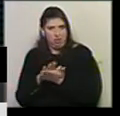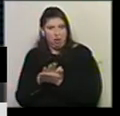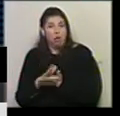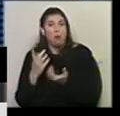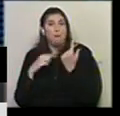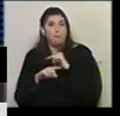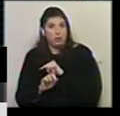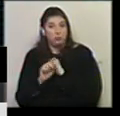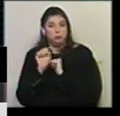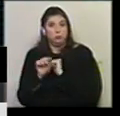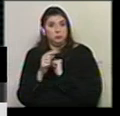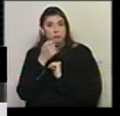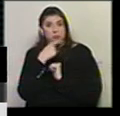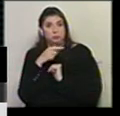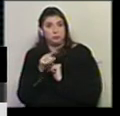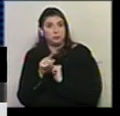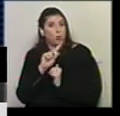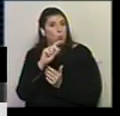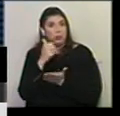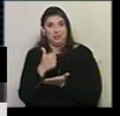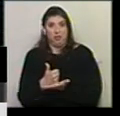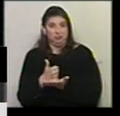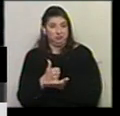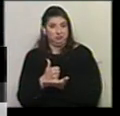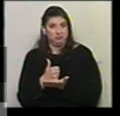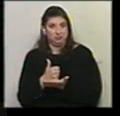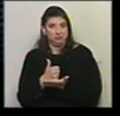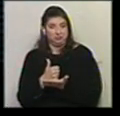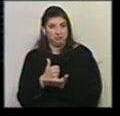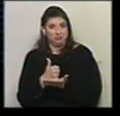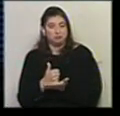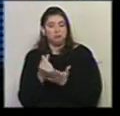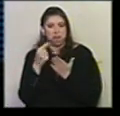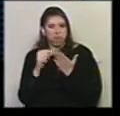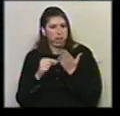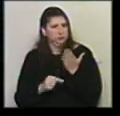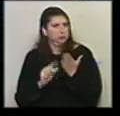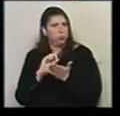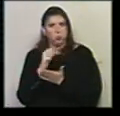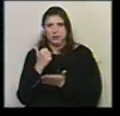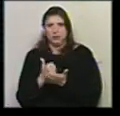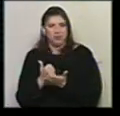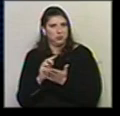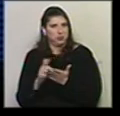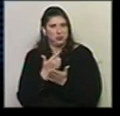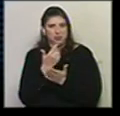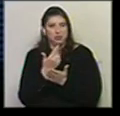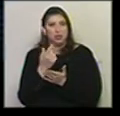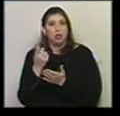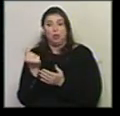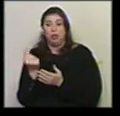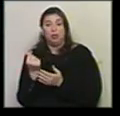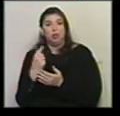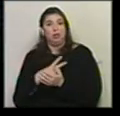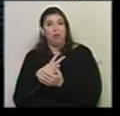eficacia comprobada, no está bajo la cobertura del sistema, ni por el prestador, ni por el fondo, el que tiene dinero va y la